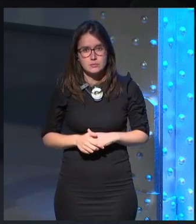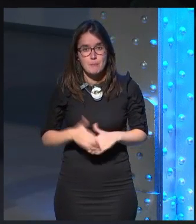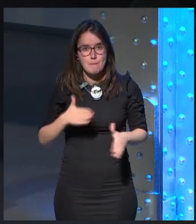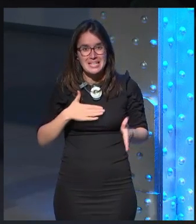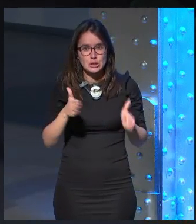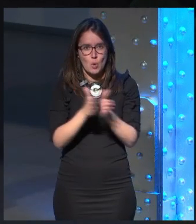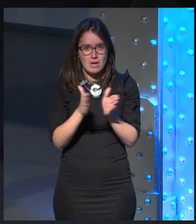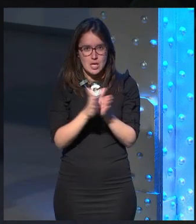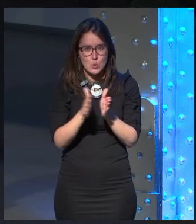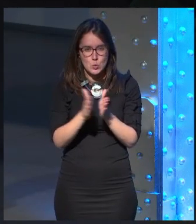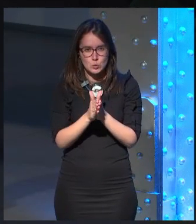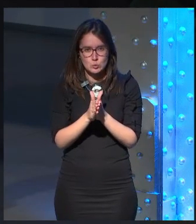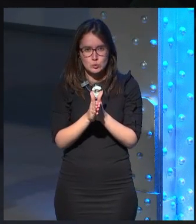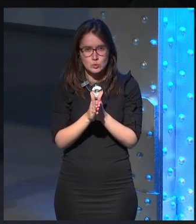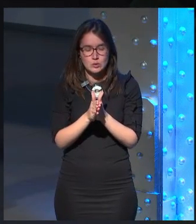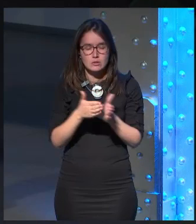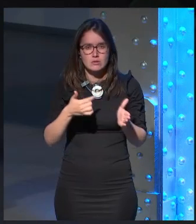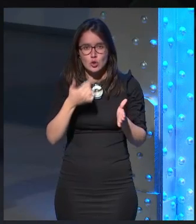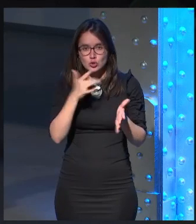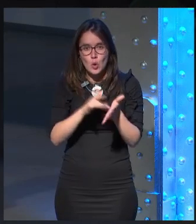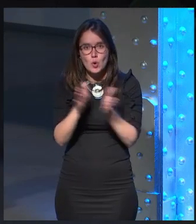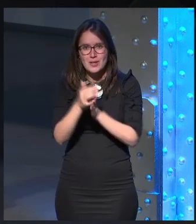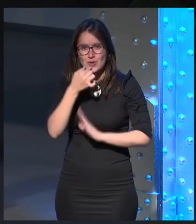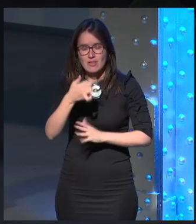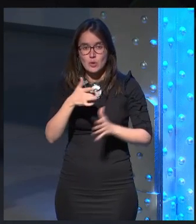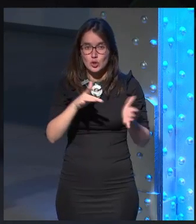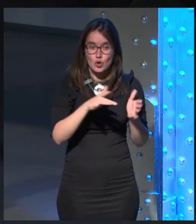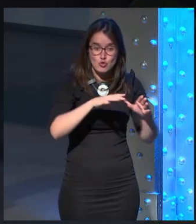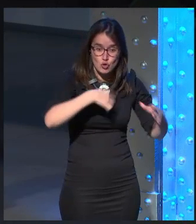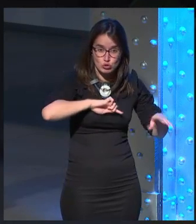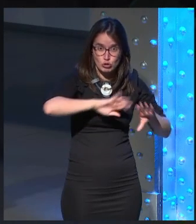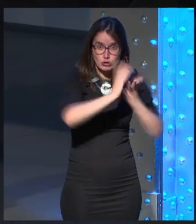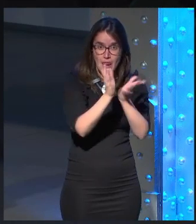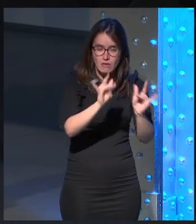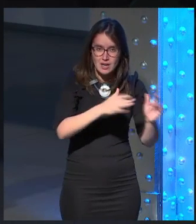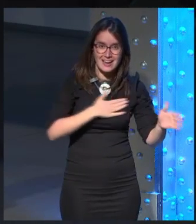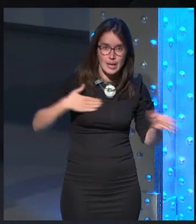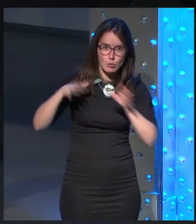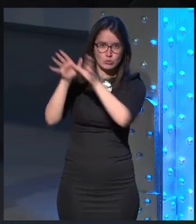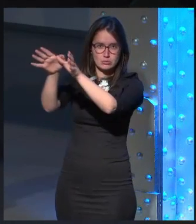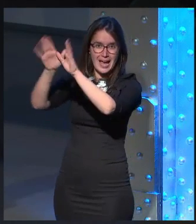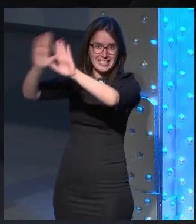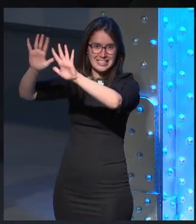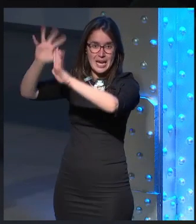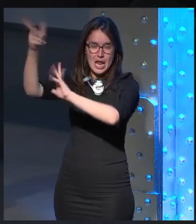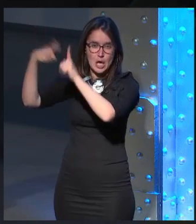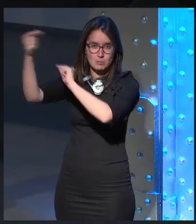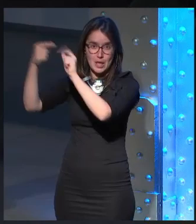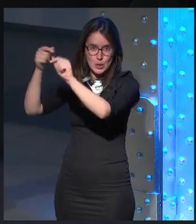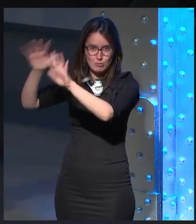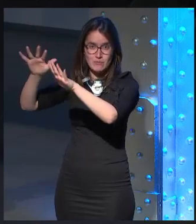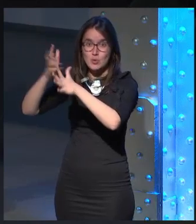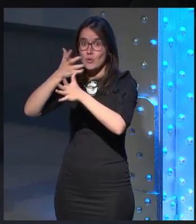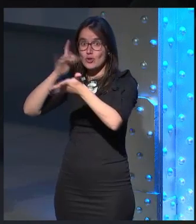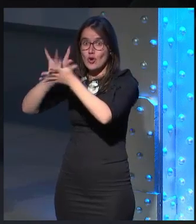Mis compañeros... Tengo un compañero que dice, cuando estamos en la Tierra queremos estar en el espacio, y cuando estamos en el espacio queremos